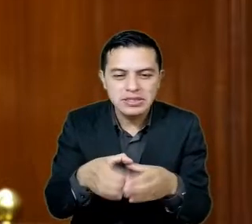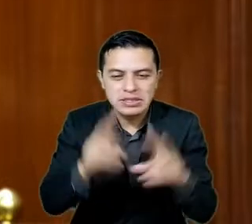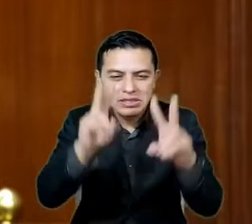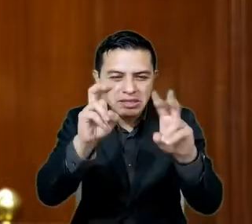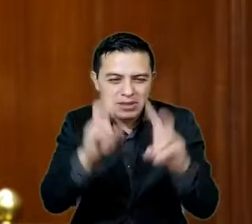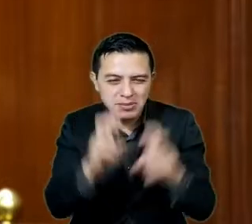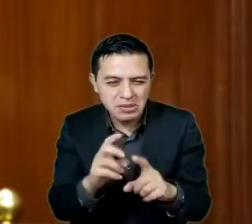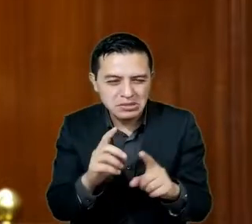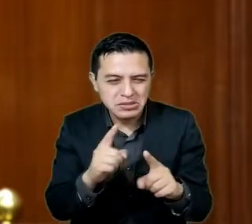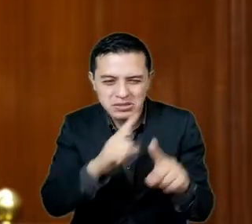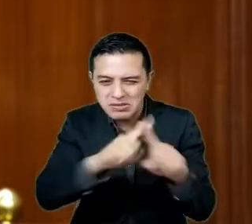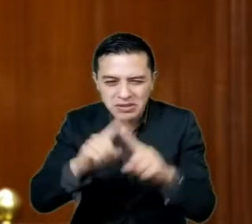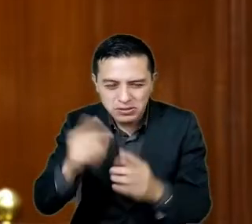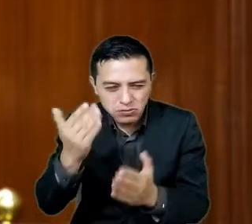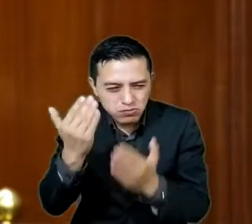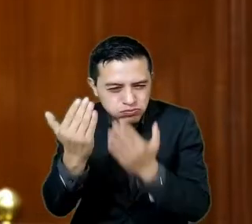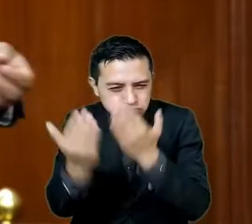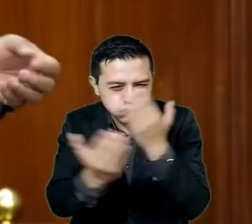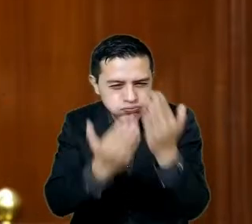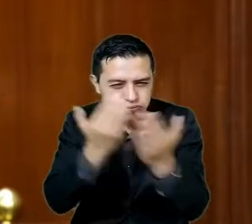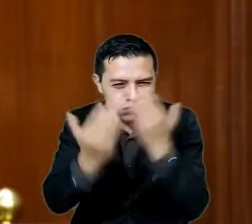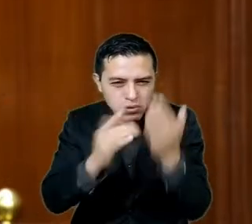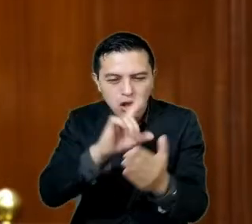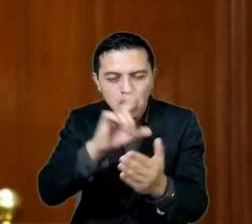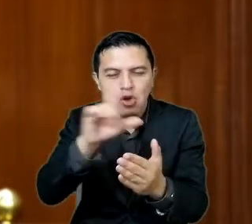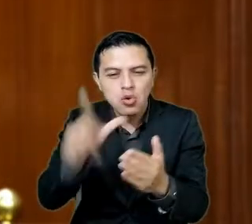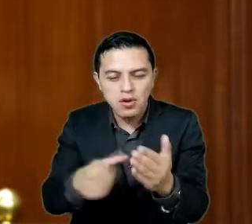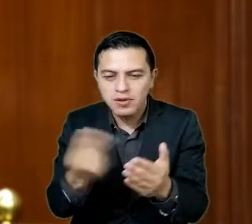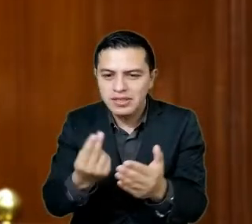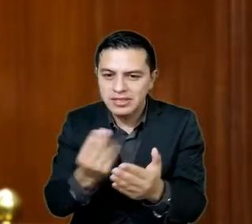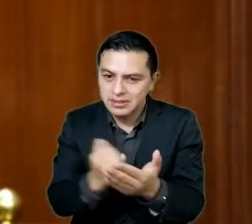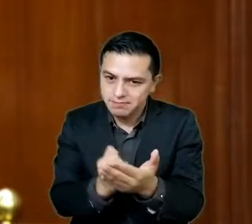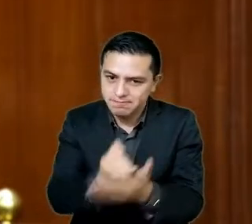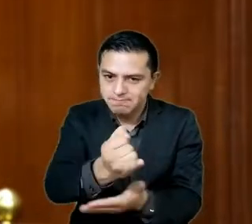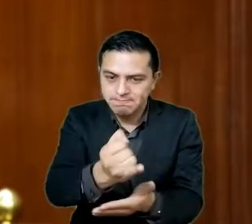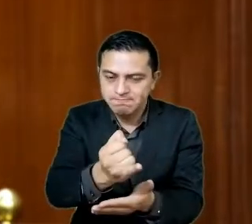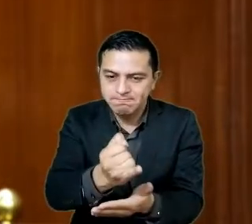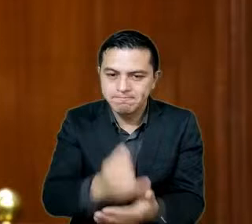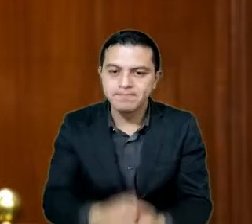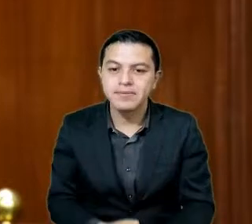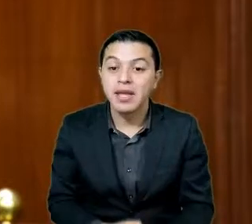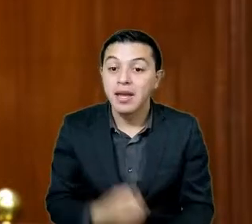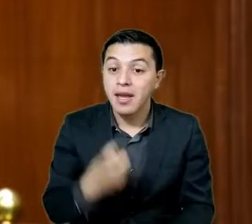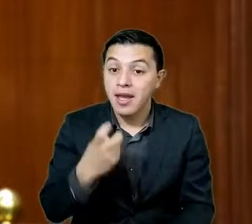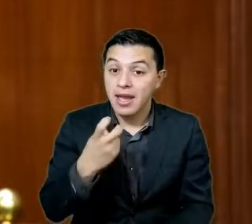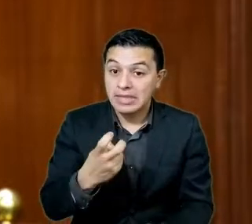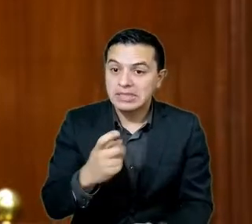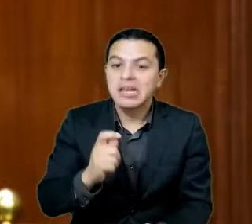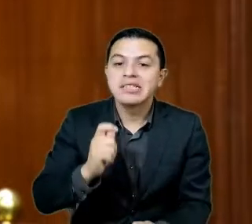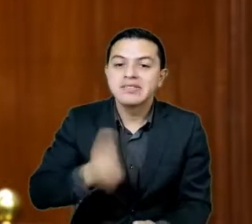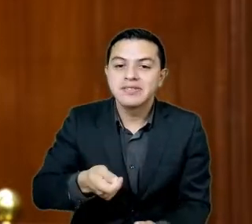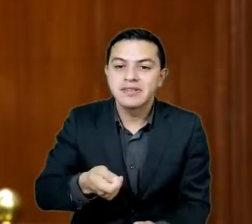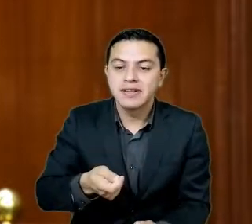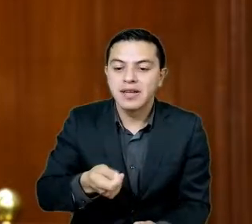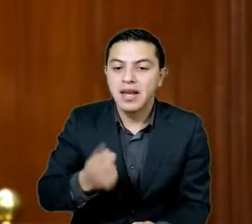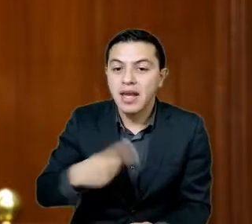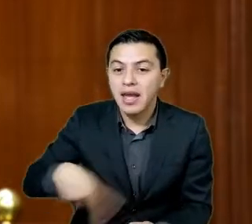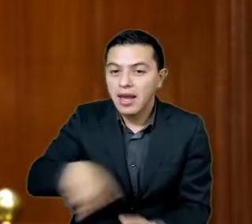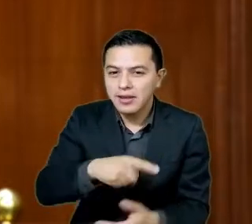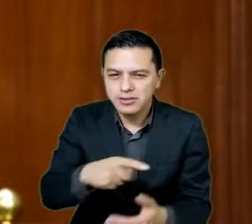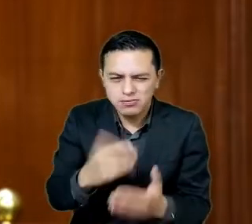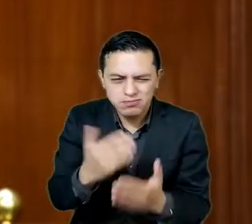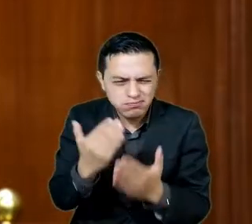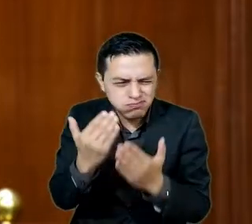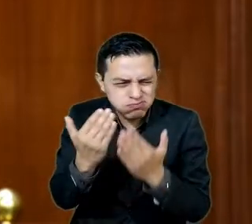resolver la legislatura en pleno. Por lo que la actualización y especialización de